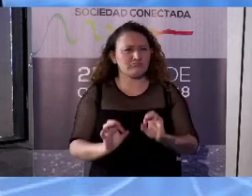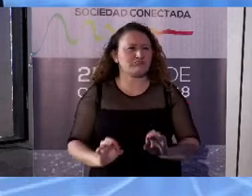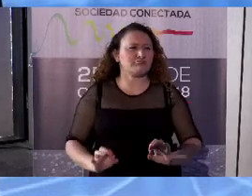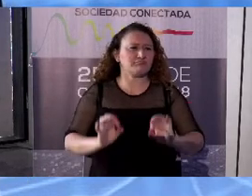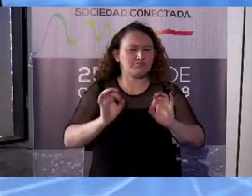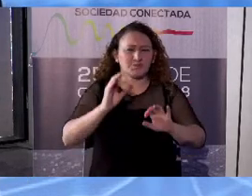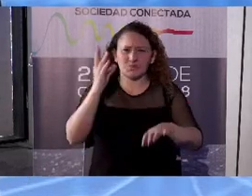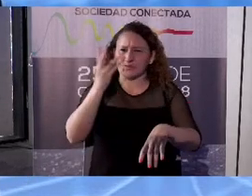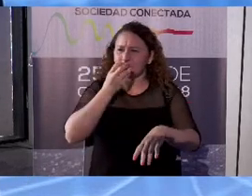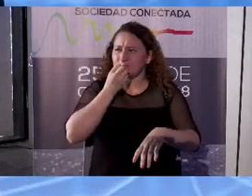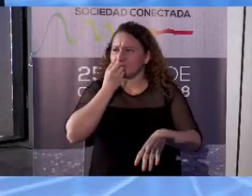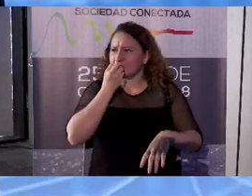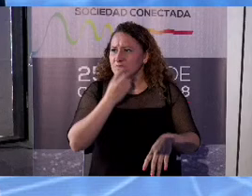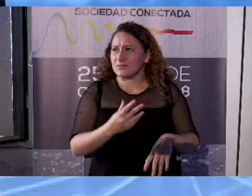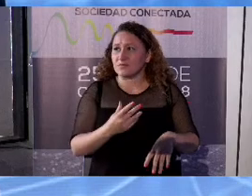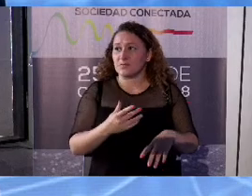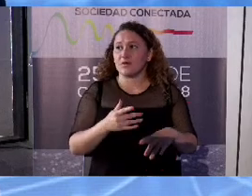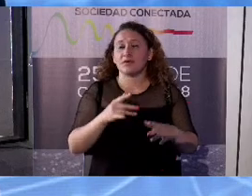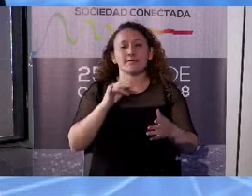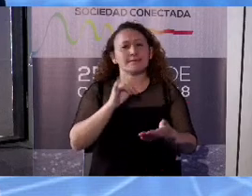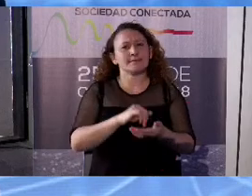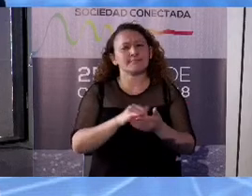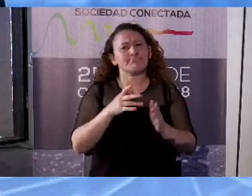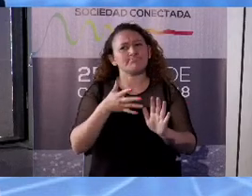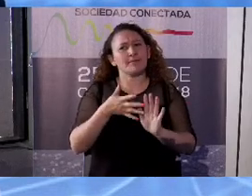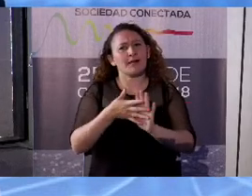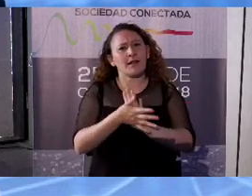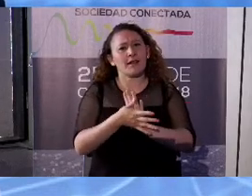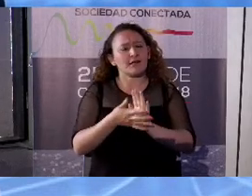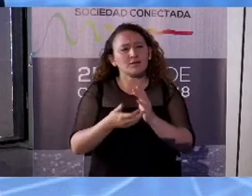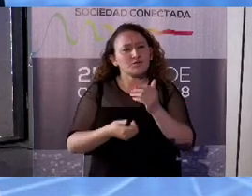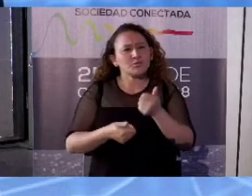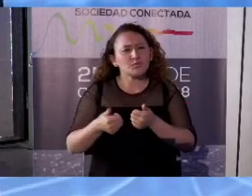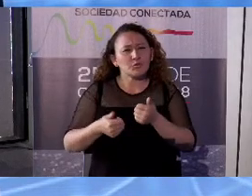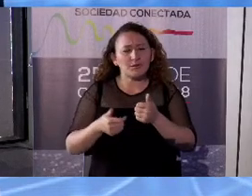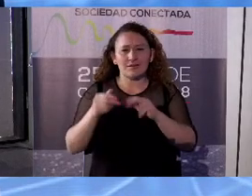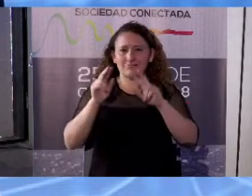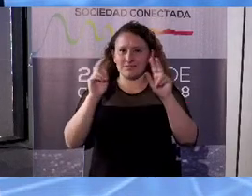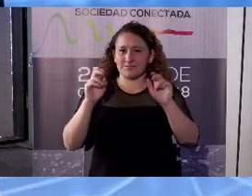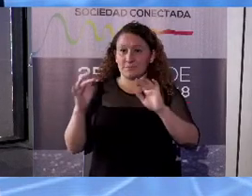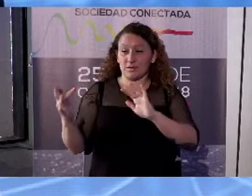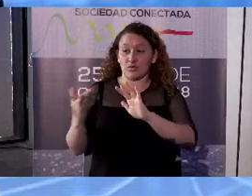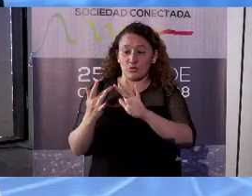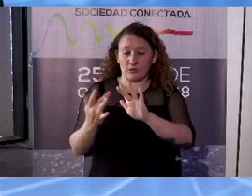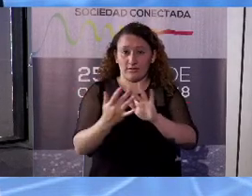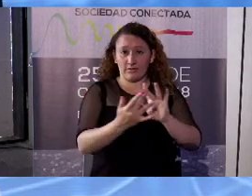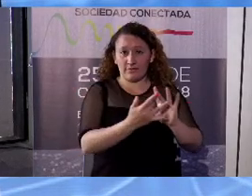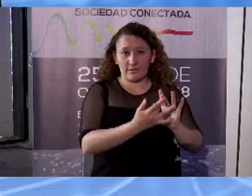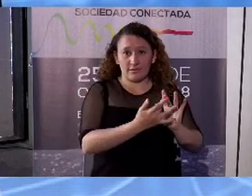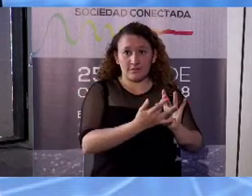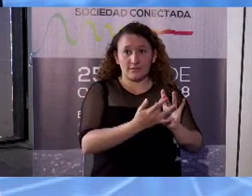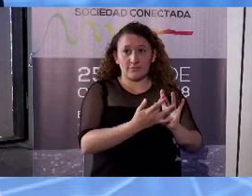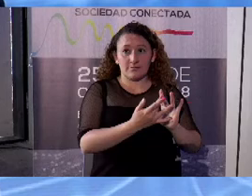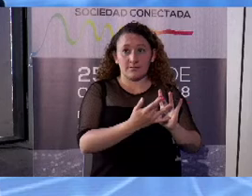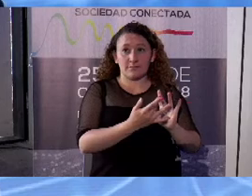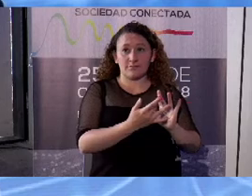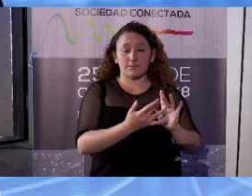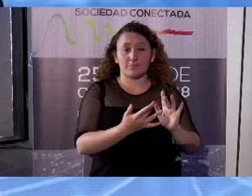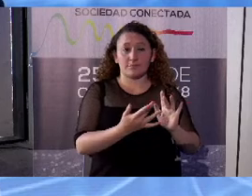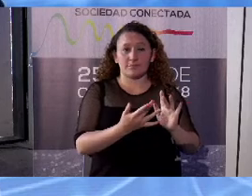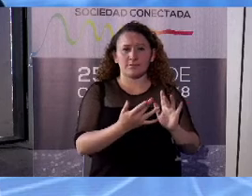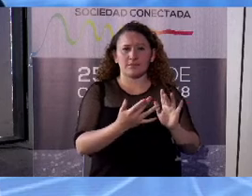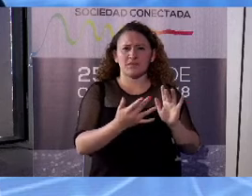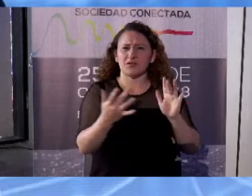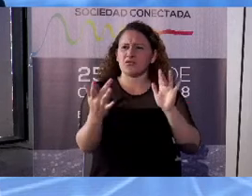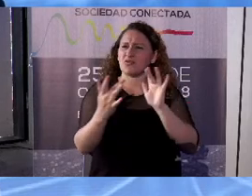evento y mencionaba el tema de la de la conectividad y no sol ente hablar